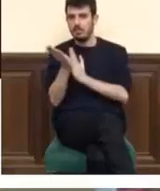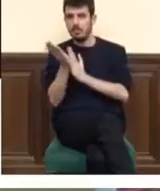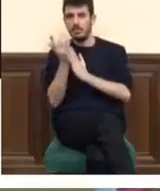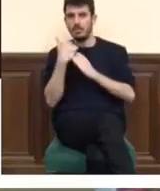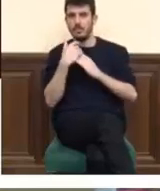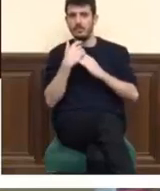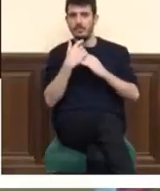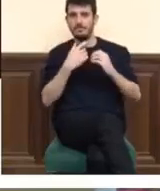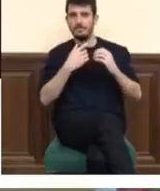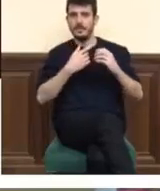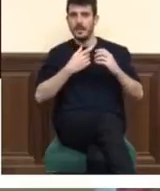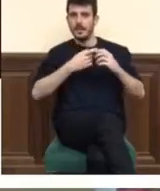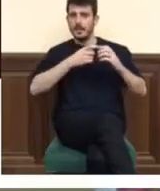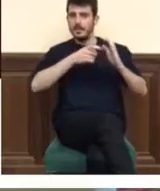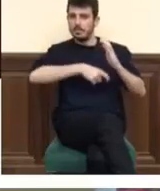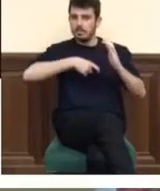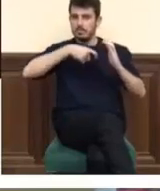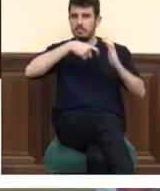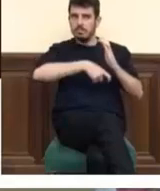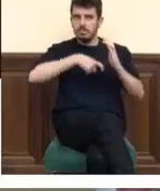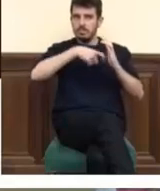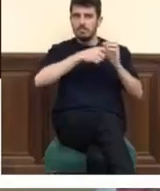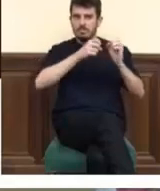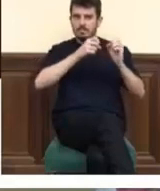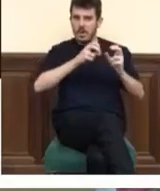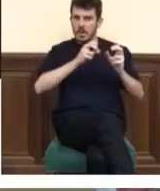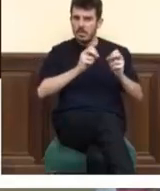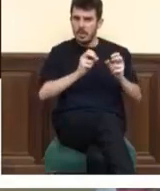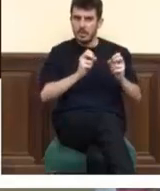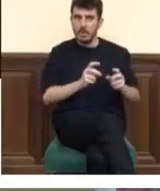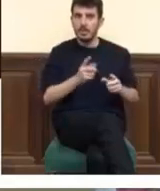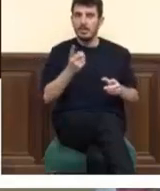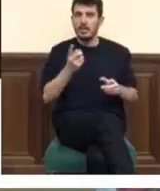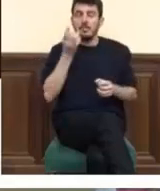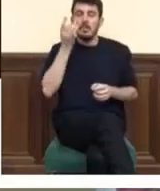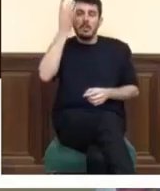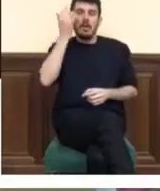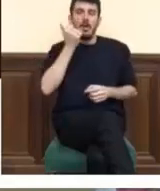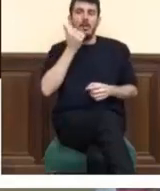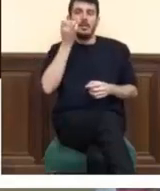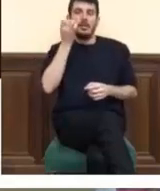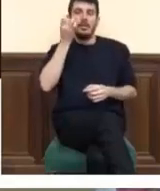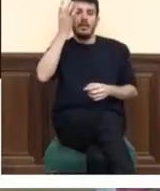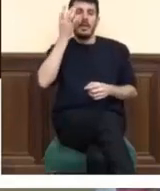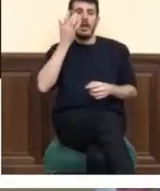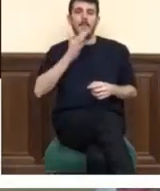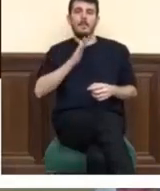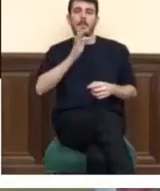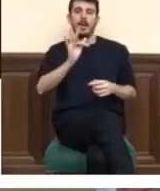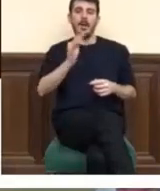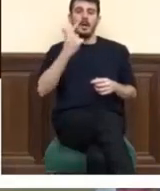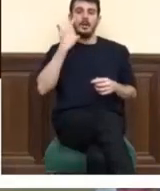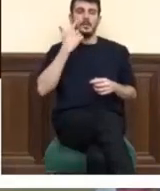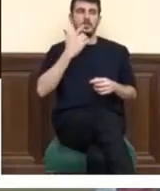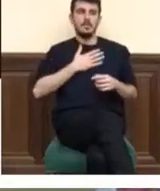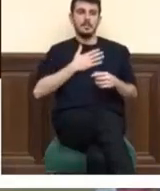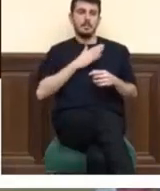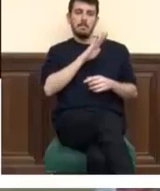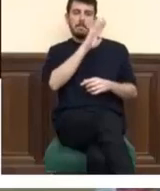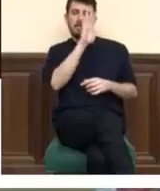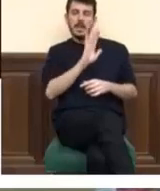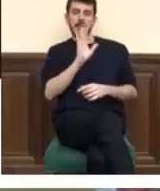socavarla aún más, si cabe, socavarla con sus ocurrencias, con sus presuntas